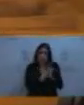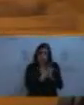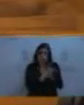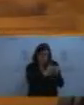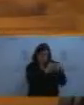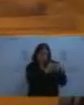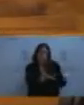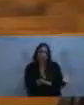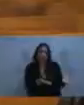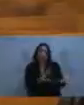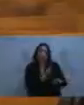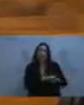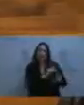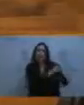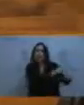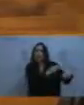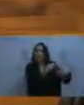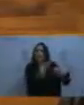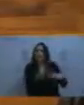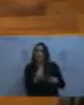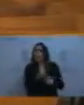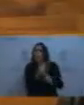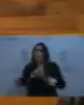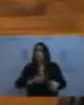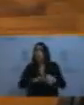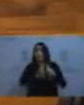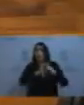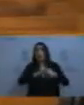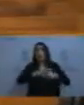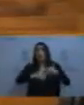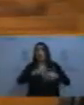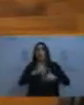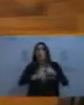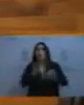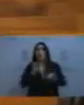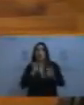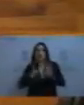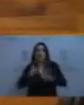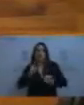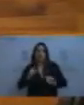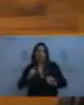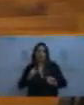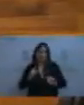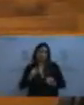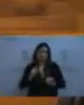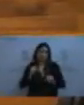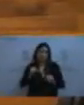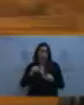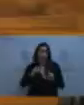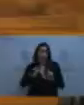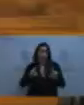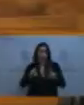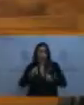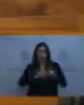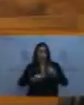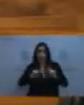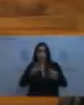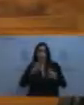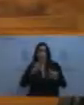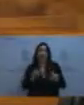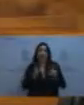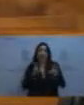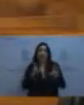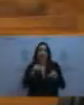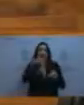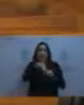para responder a una pregunta sobre el proceso de selección del director gerente de SOGEPSA, que ha quedado vacante en dicha sociedad. No hay nada colgado en el